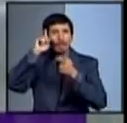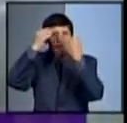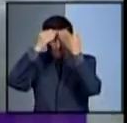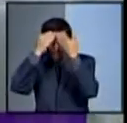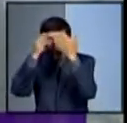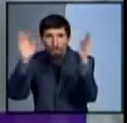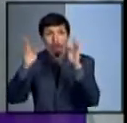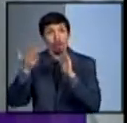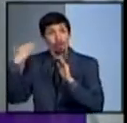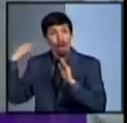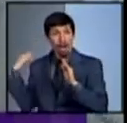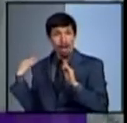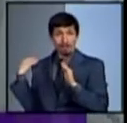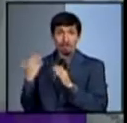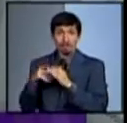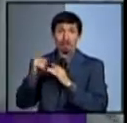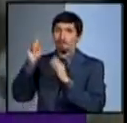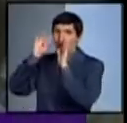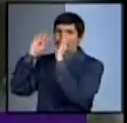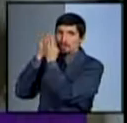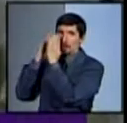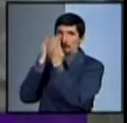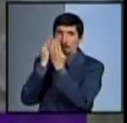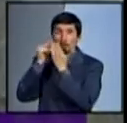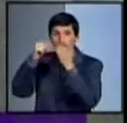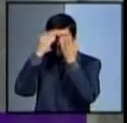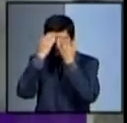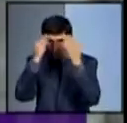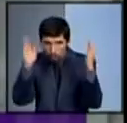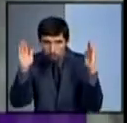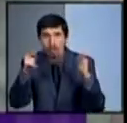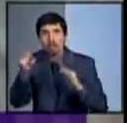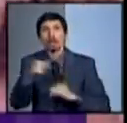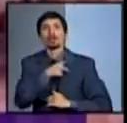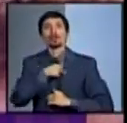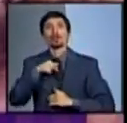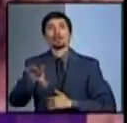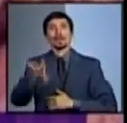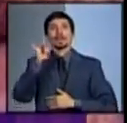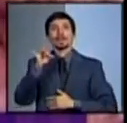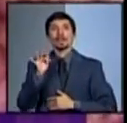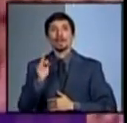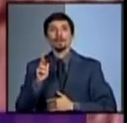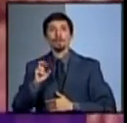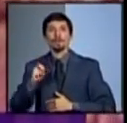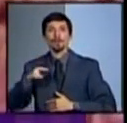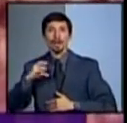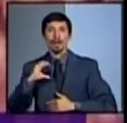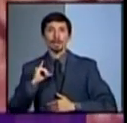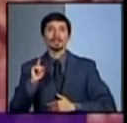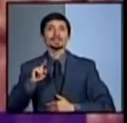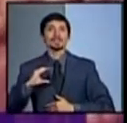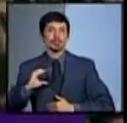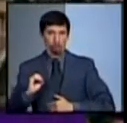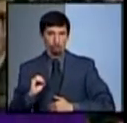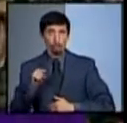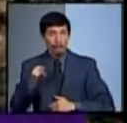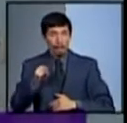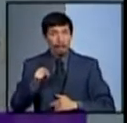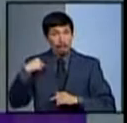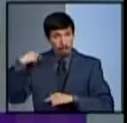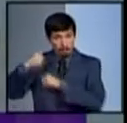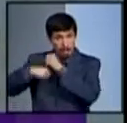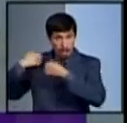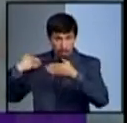que algunos de sus antecesores. Eligió el nombre de Francisco y durante este año se ha convertido en una